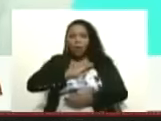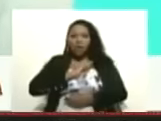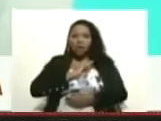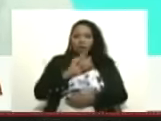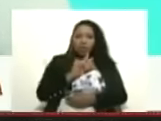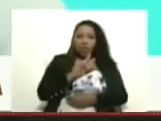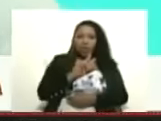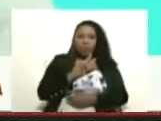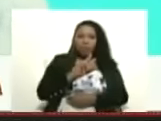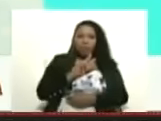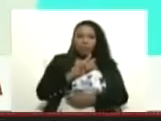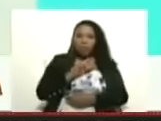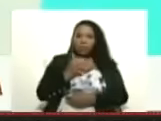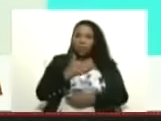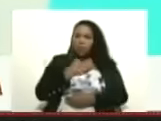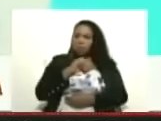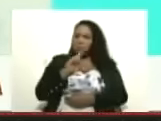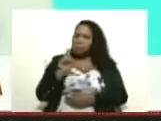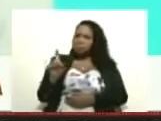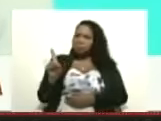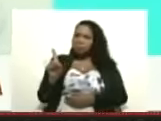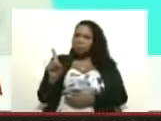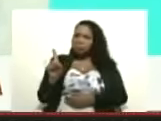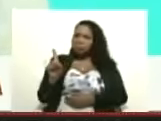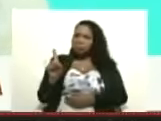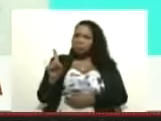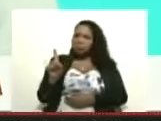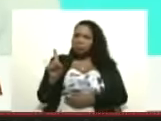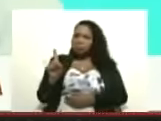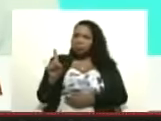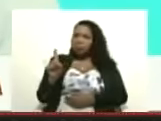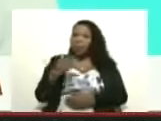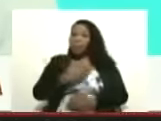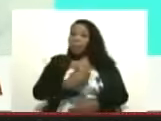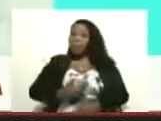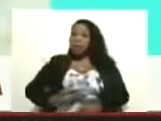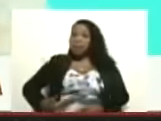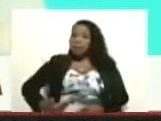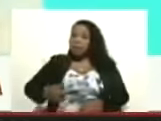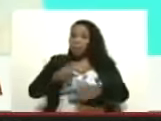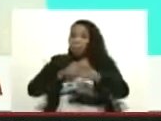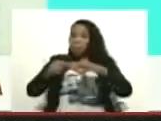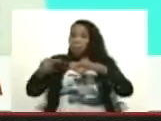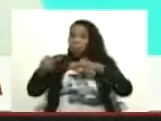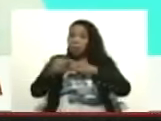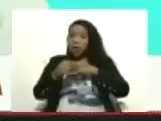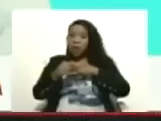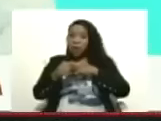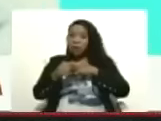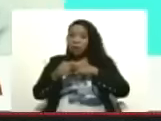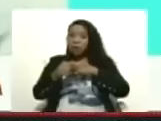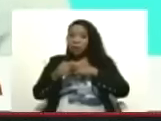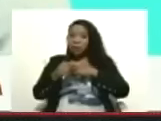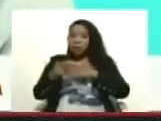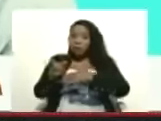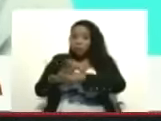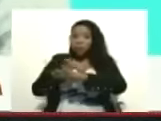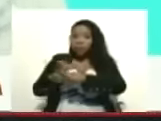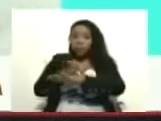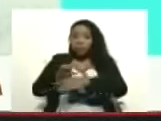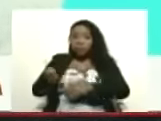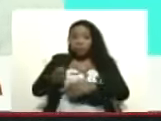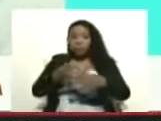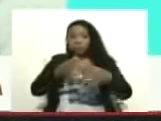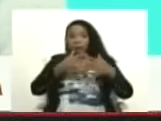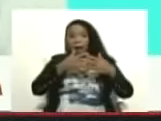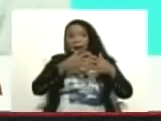venezolano yo preguntaría en contrario si el presidente de Guyana si el gobierno títere de Guyana y laon Mobil no